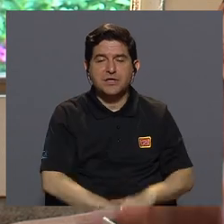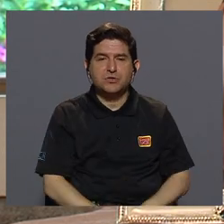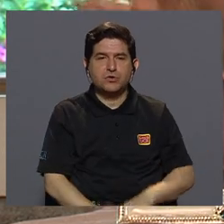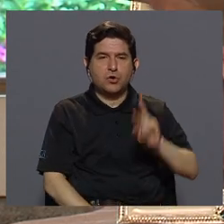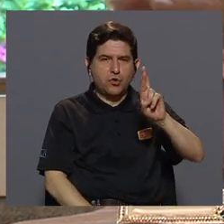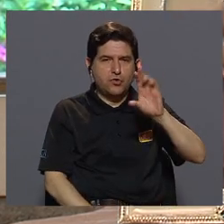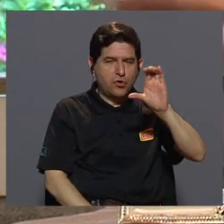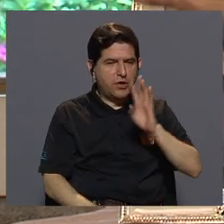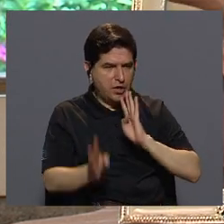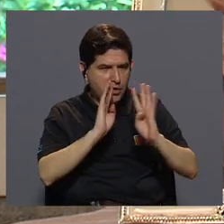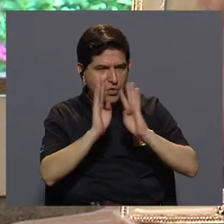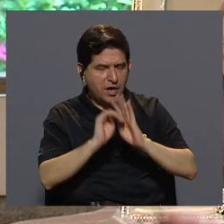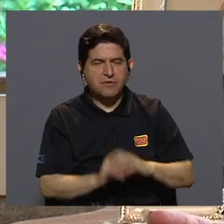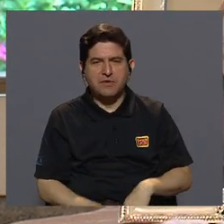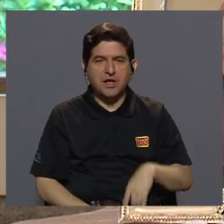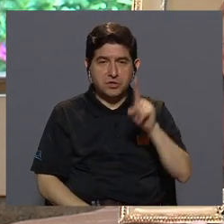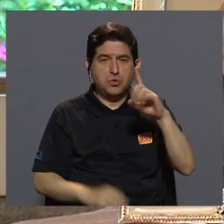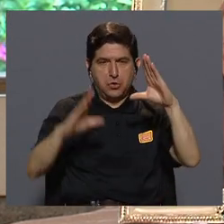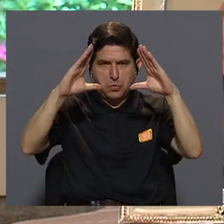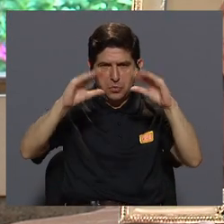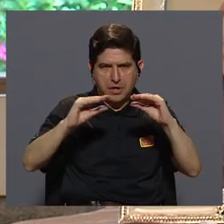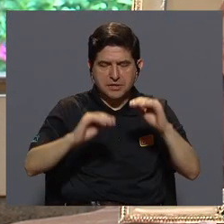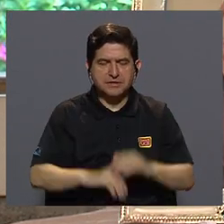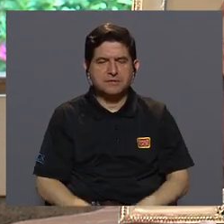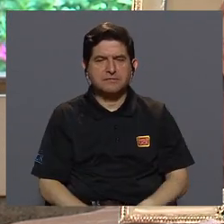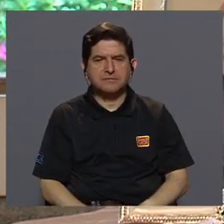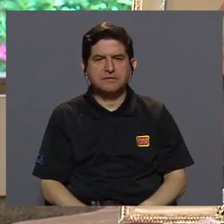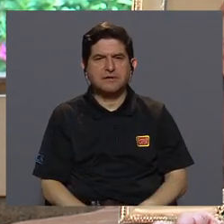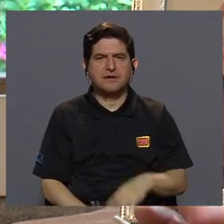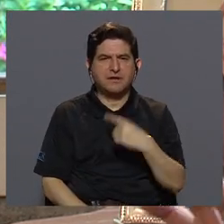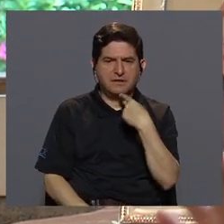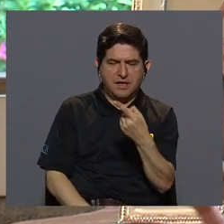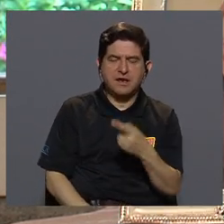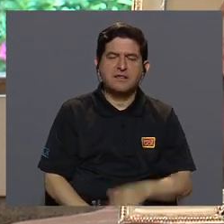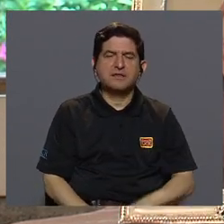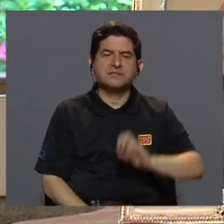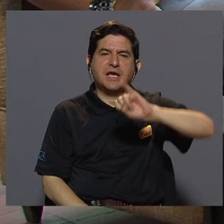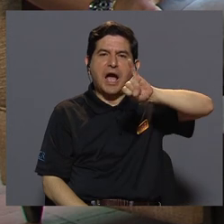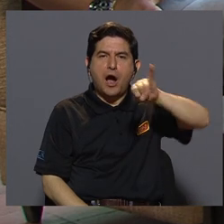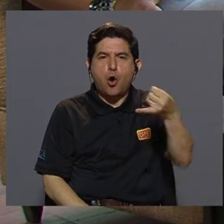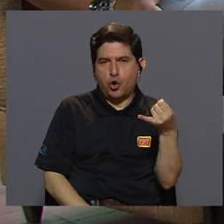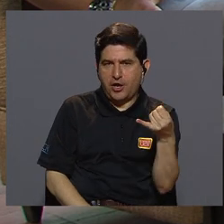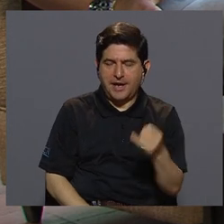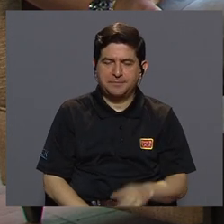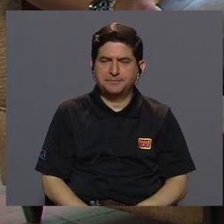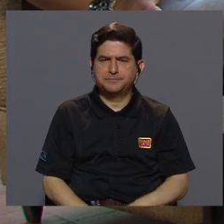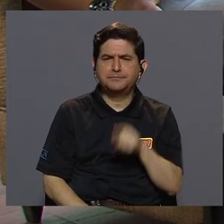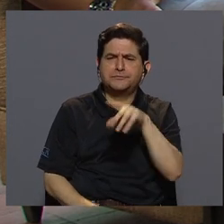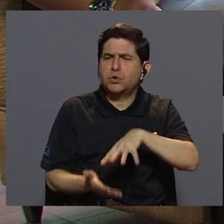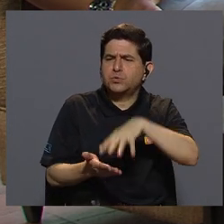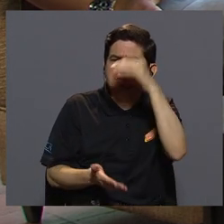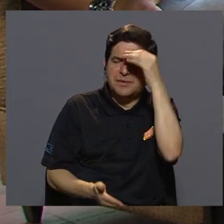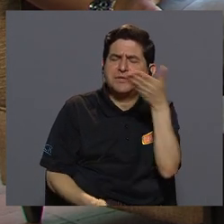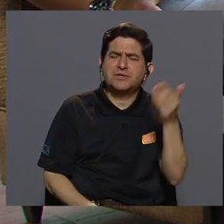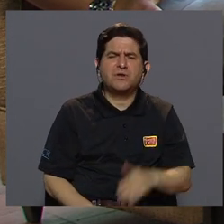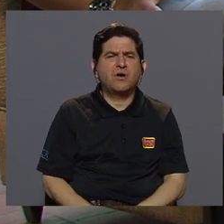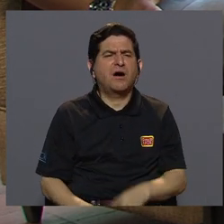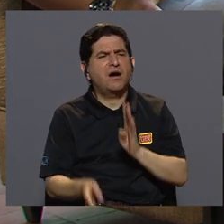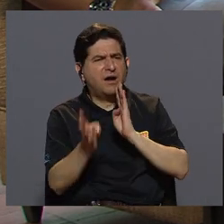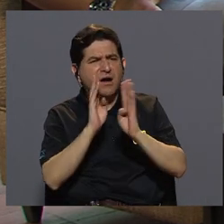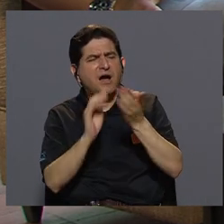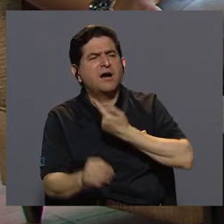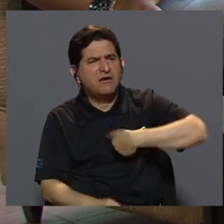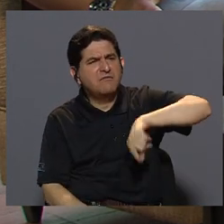Rodrigo, conversando con ellos una tarde, llega y le dice a Jorge, a ver, ¿qué aprendió? No,